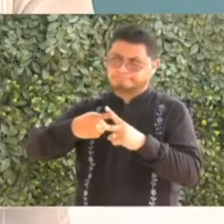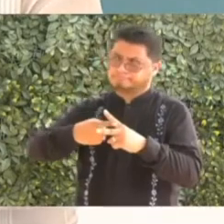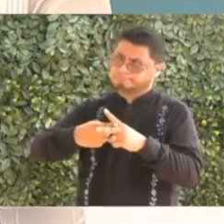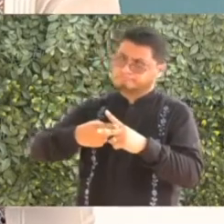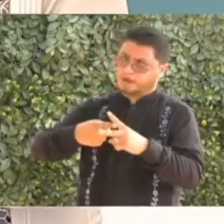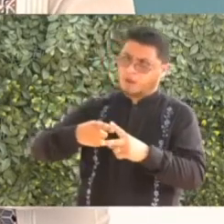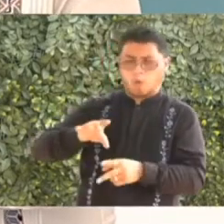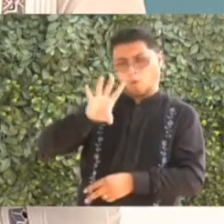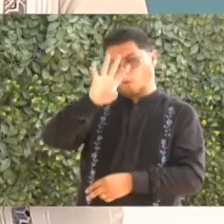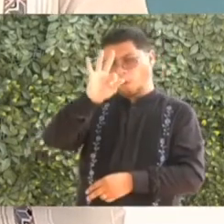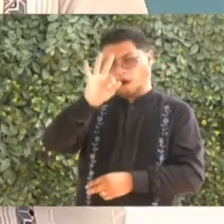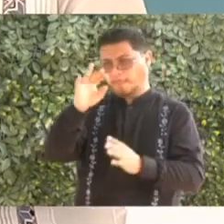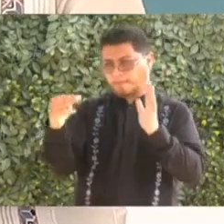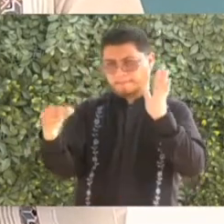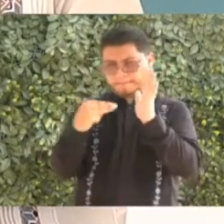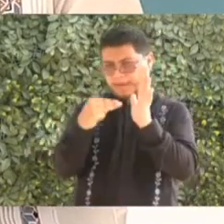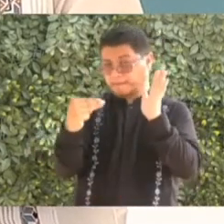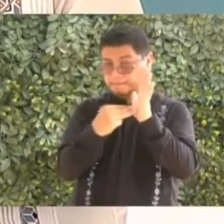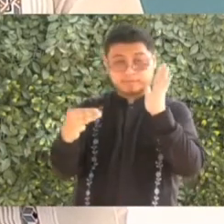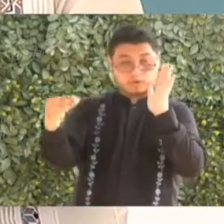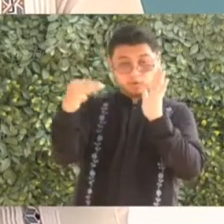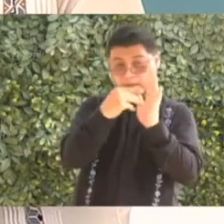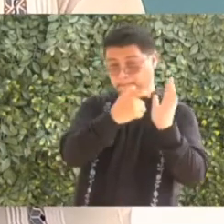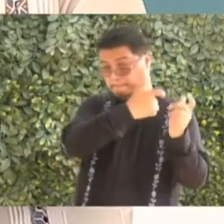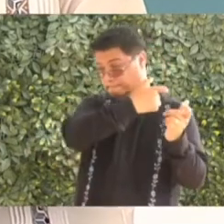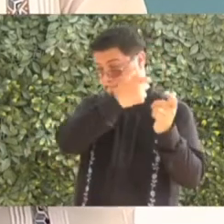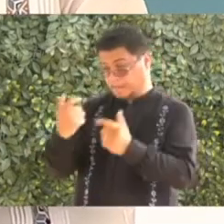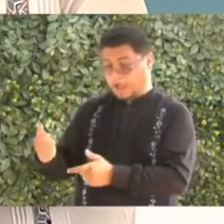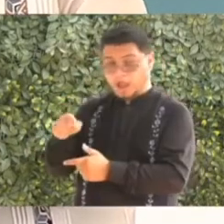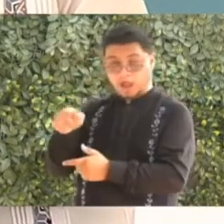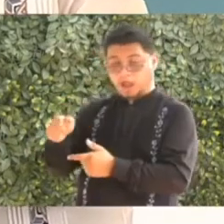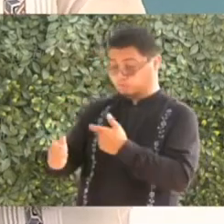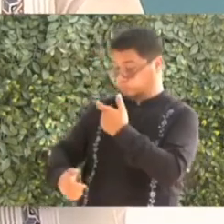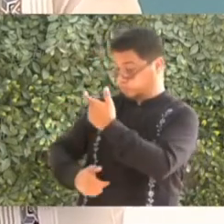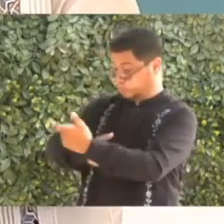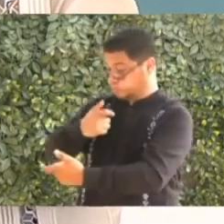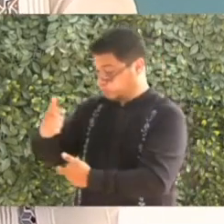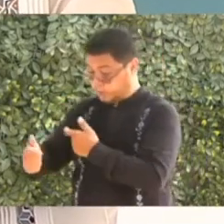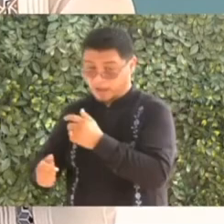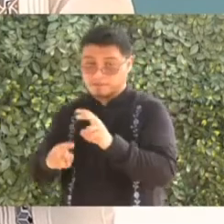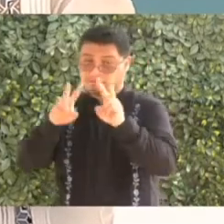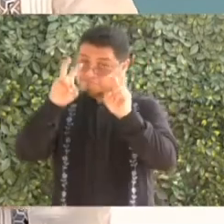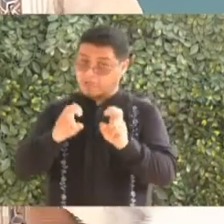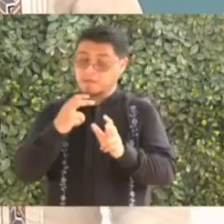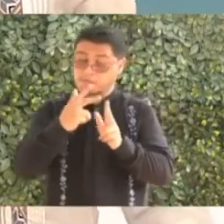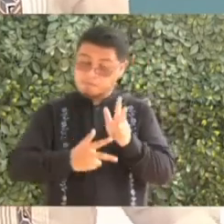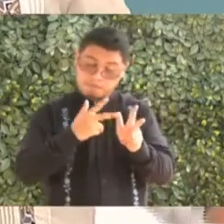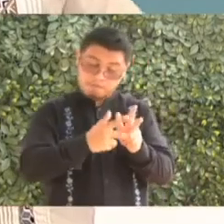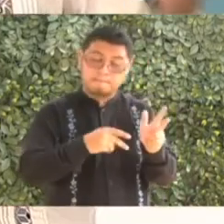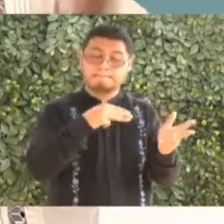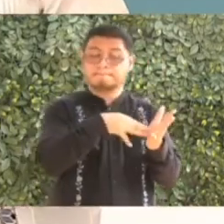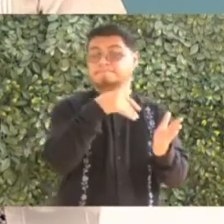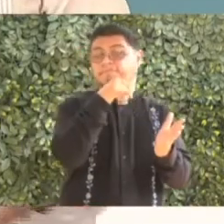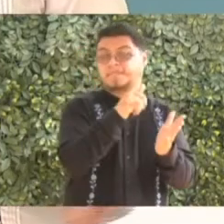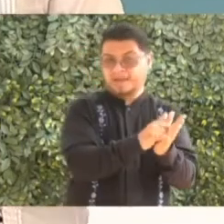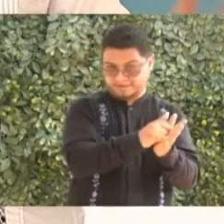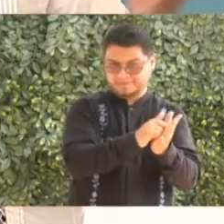mil millones de pesos la inversión del Tren Maya, y esto se